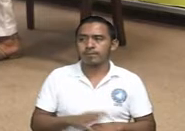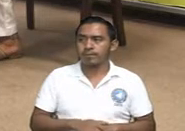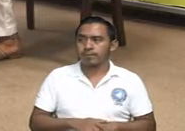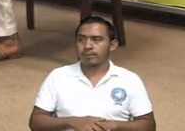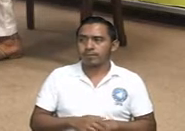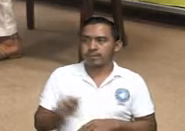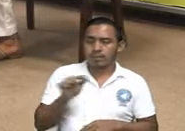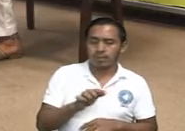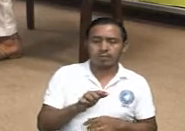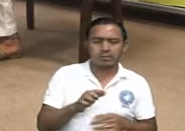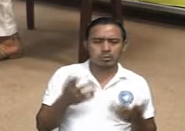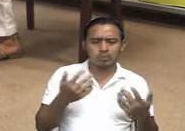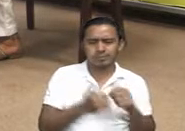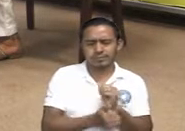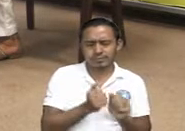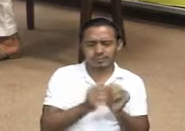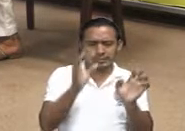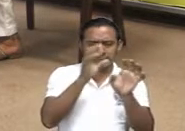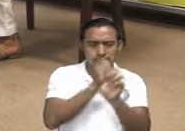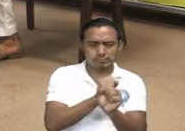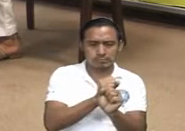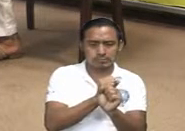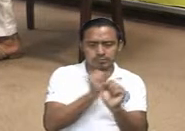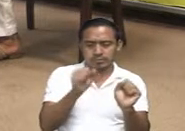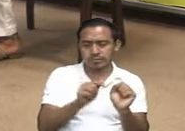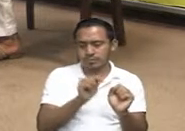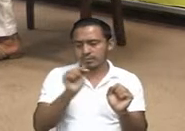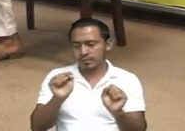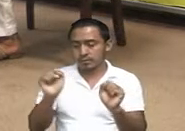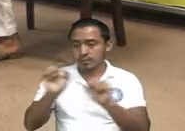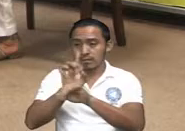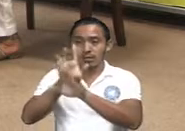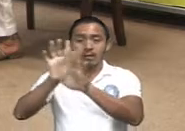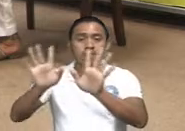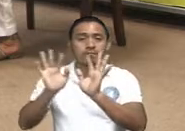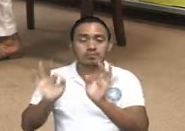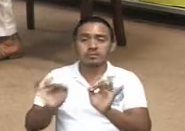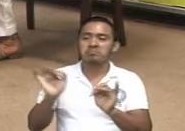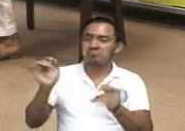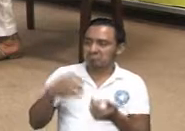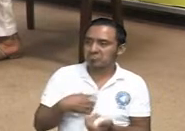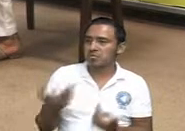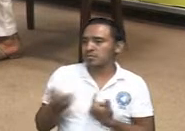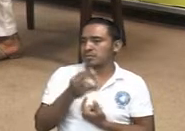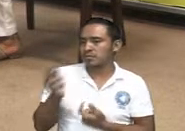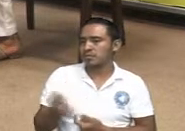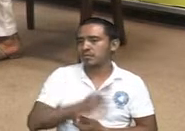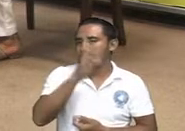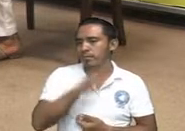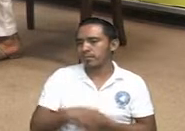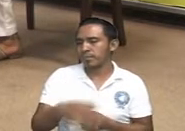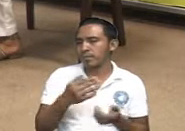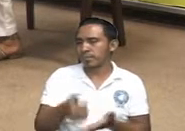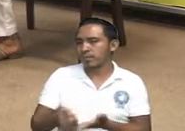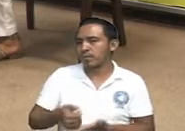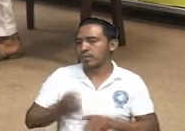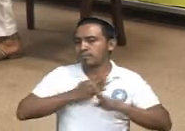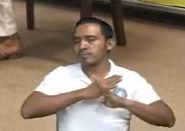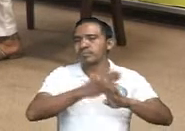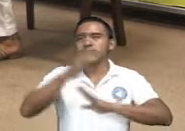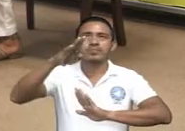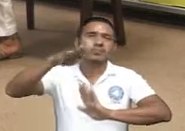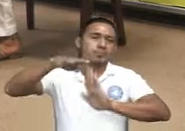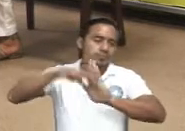hallar un hoyito blanco, pues, y una salida. Entonces, efectivamente, la espiritualidad es un factor protector para disminuir